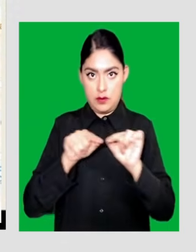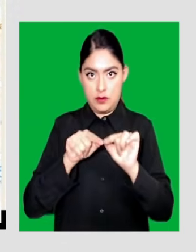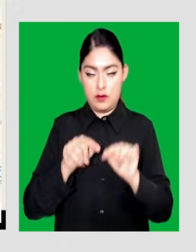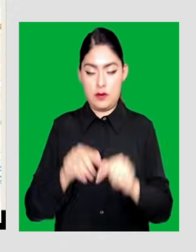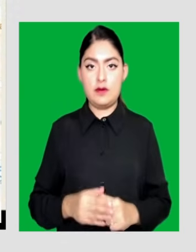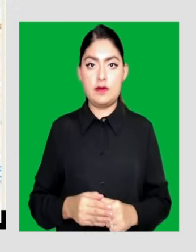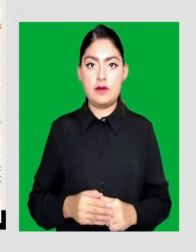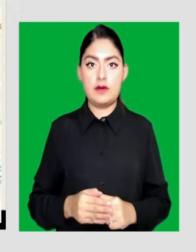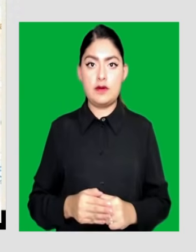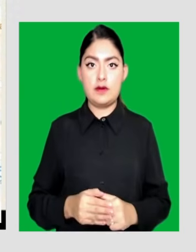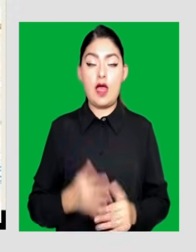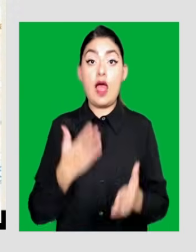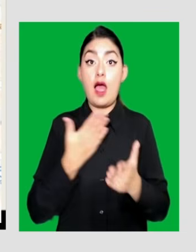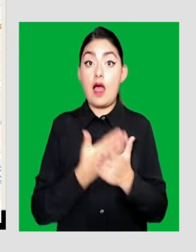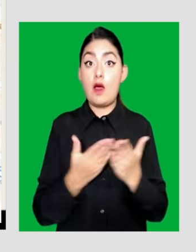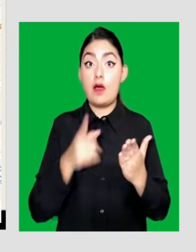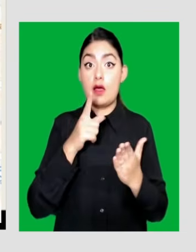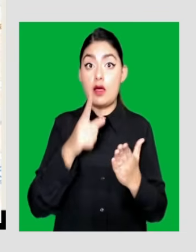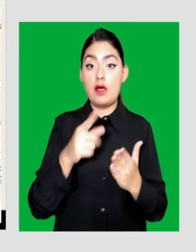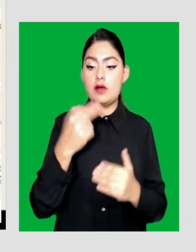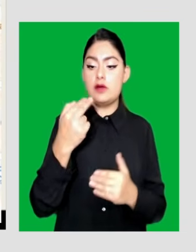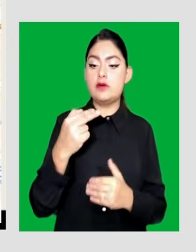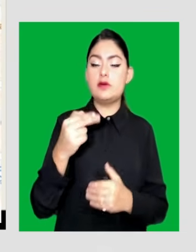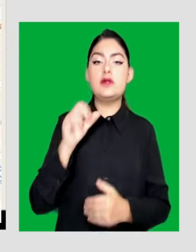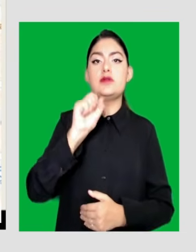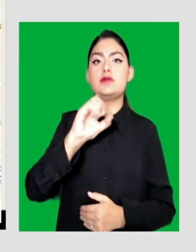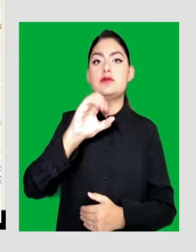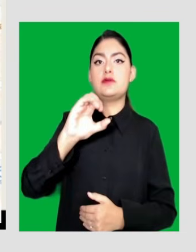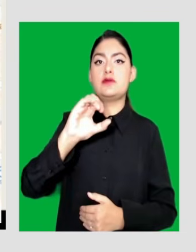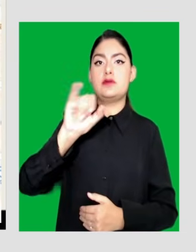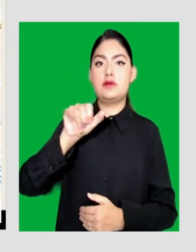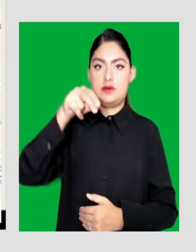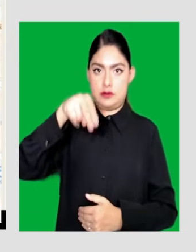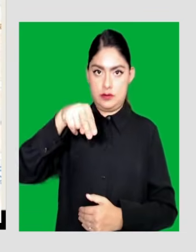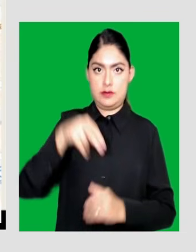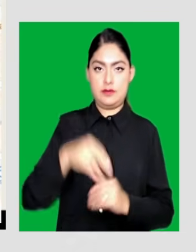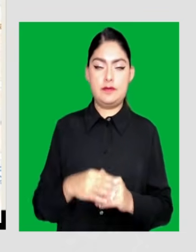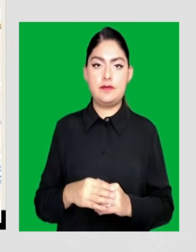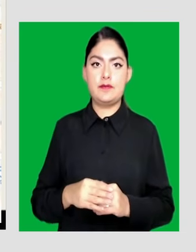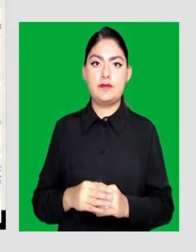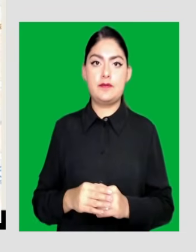guardado. Y vamos a de igual manera dibujar un polígono